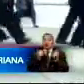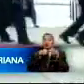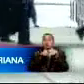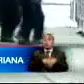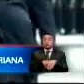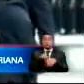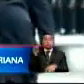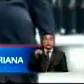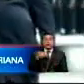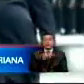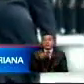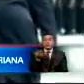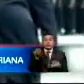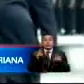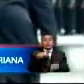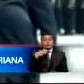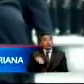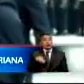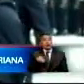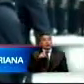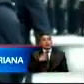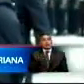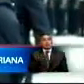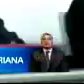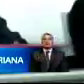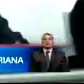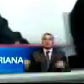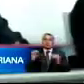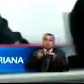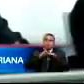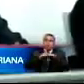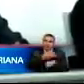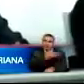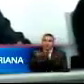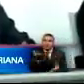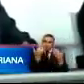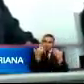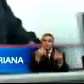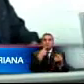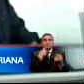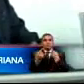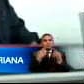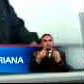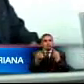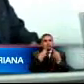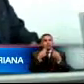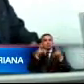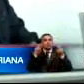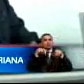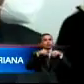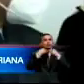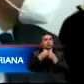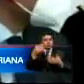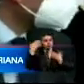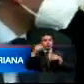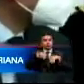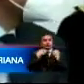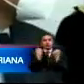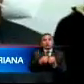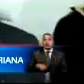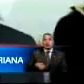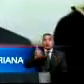movilizaciones de este día martes y también de este día miércoles, hizo nuevamente un llamado al diálogo a las organizaciones políticas y sociales. Afirmó que como